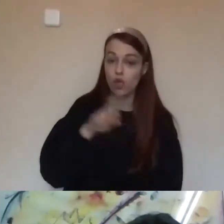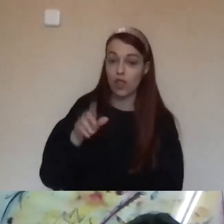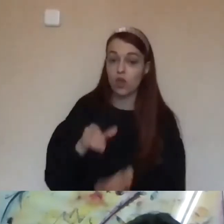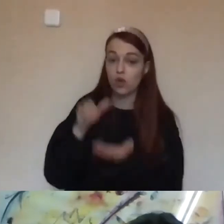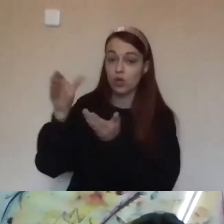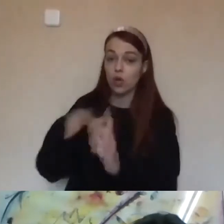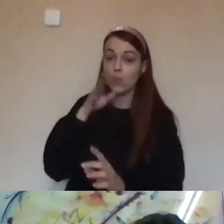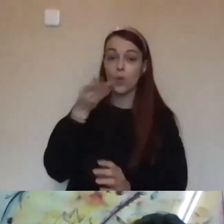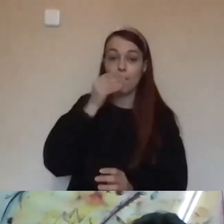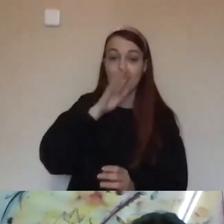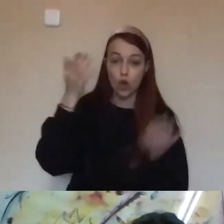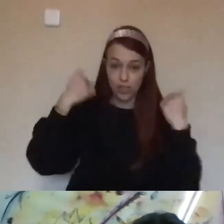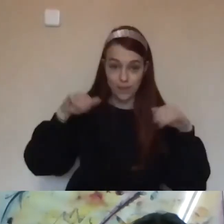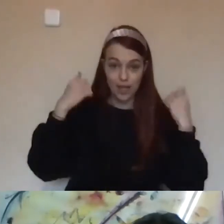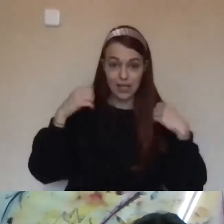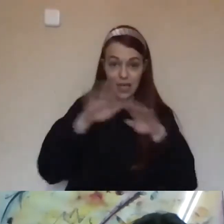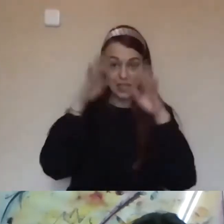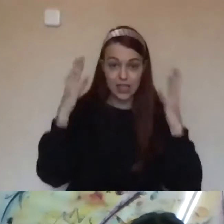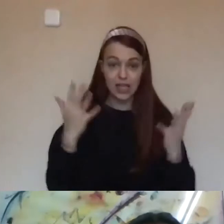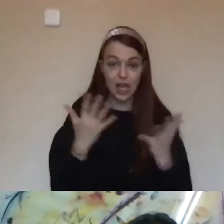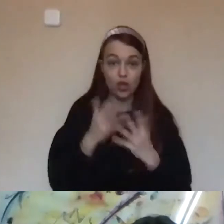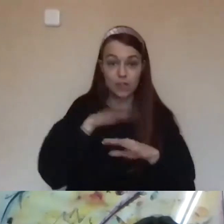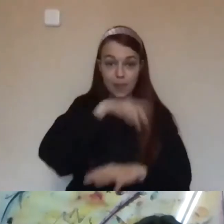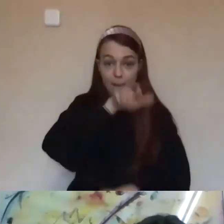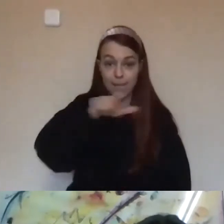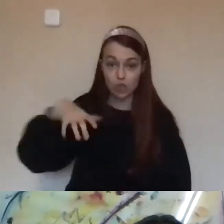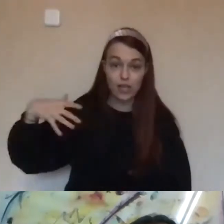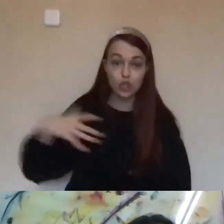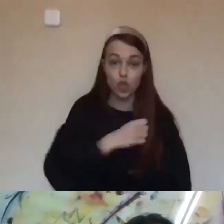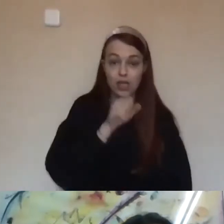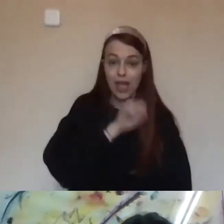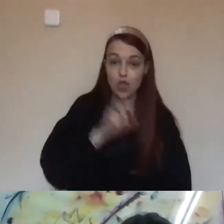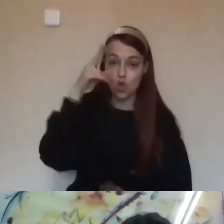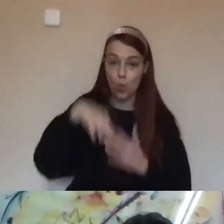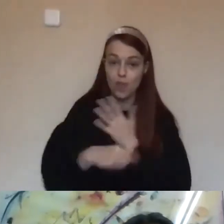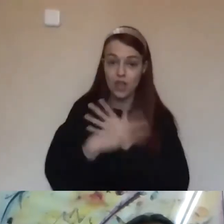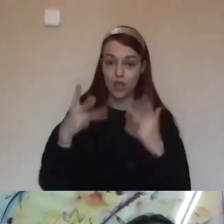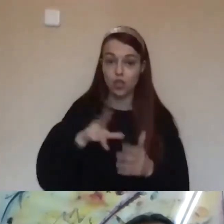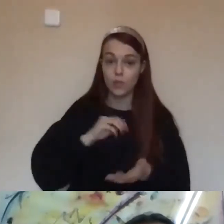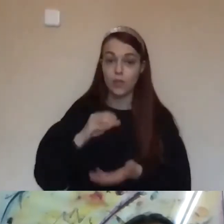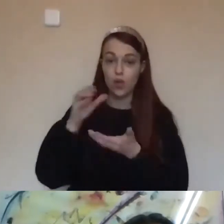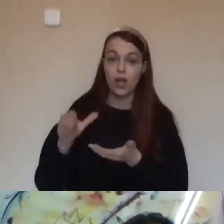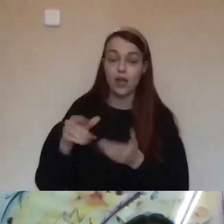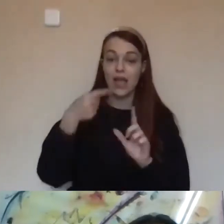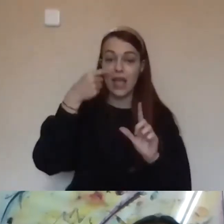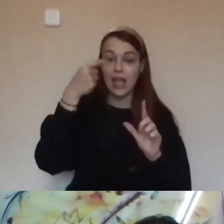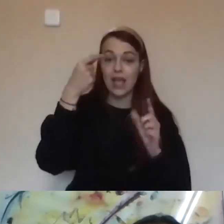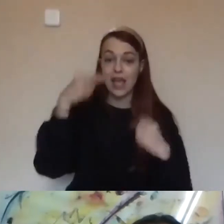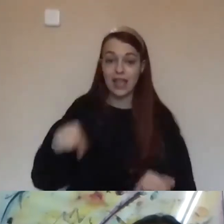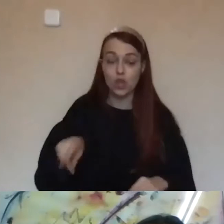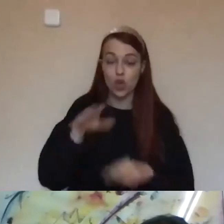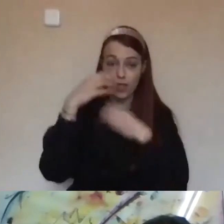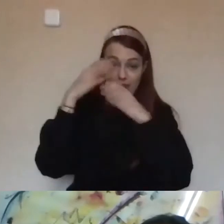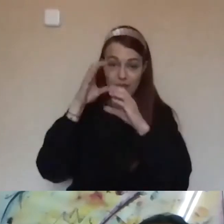prácticas internacionales en diseño para todas las personas en 2018. Editor científico y coautor del Manual